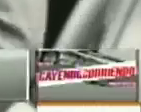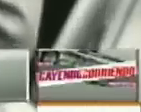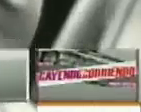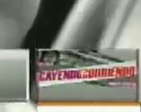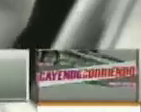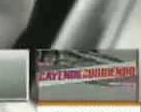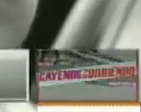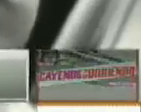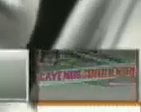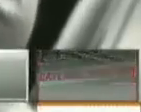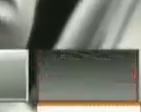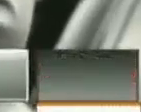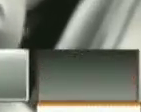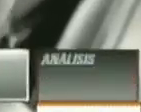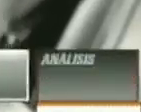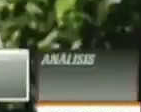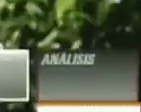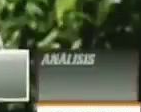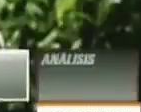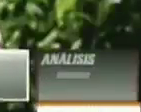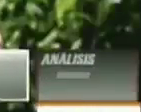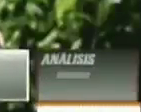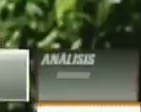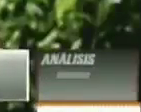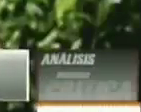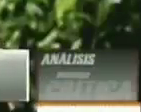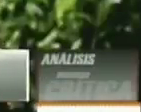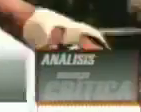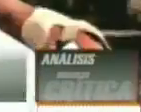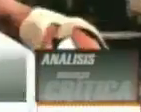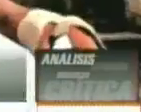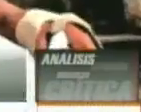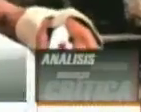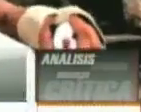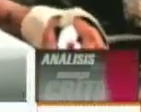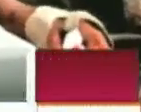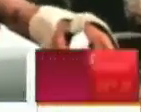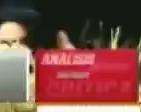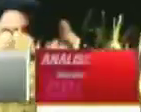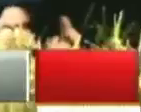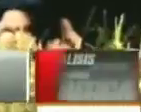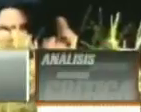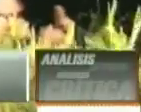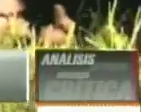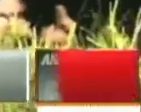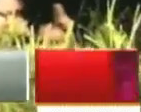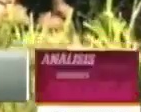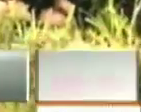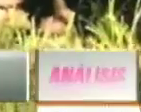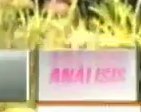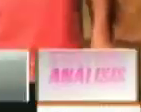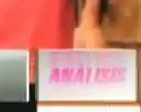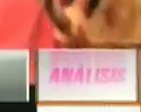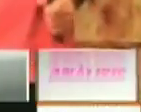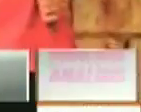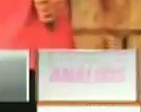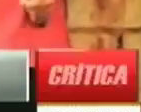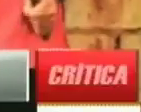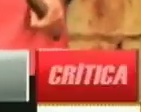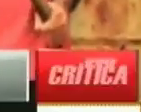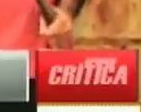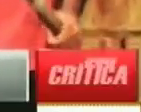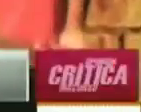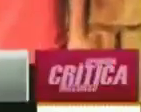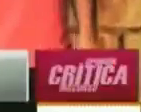clase asaltada desde siempre, entre dolores y sueños, sin que nos doblen el hambre, somos los patas en el suelo, los que no los